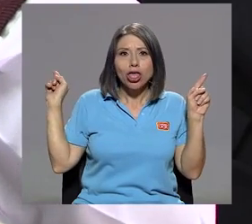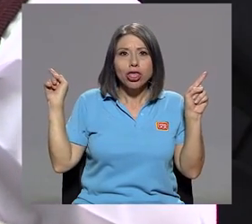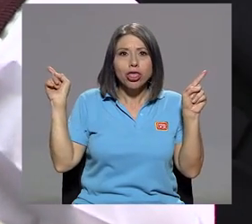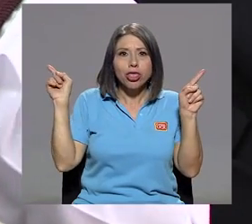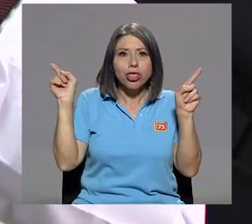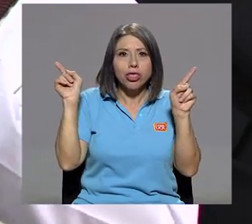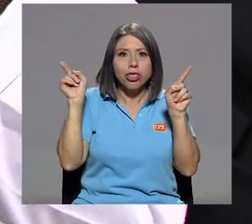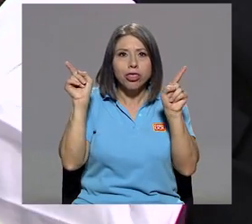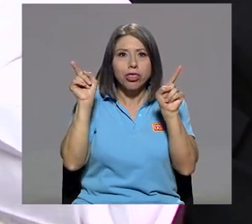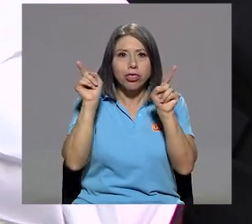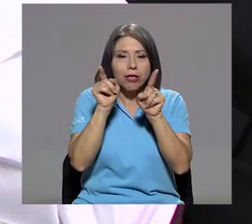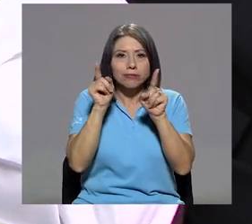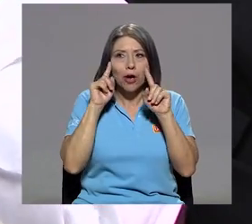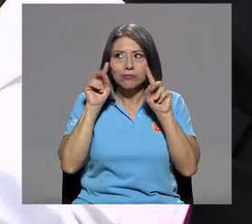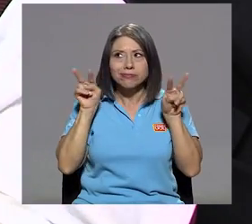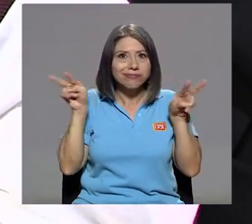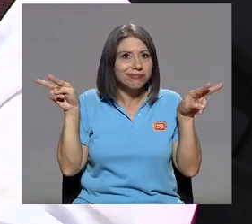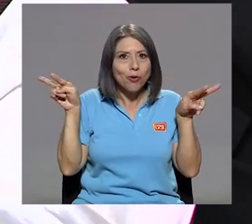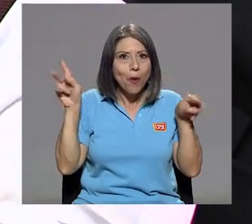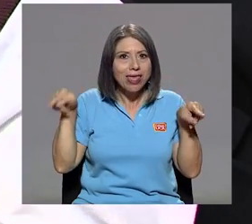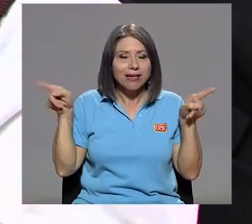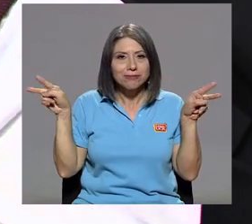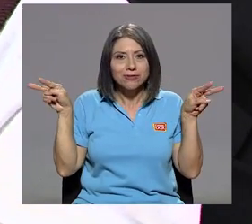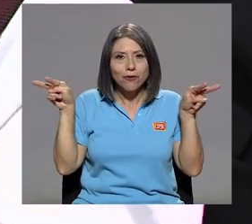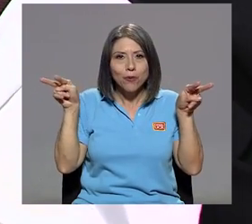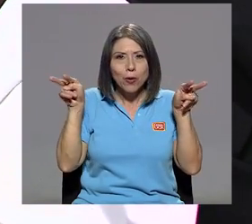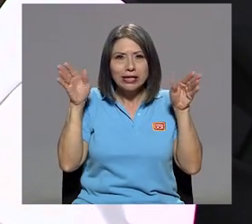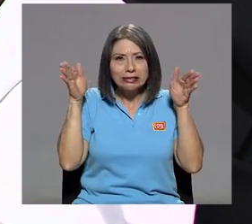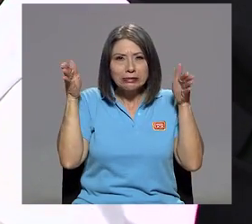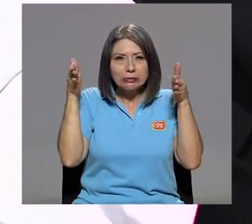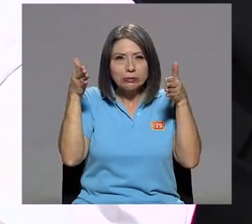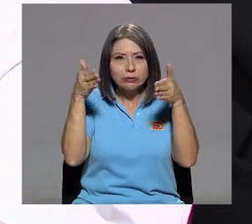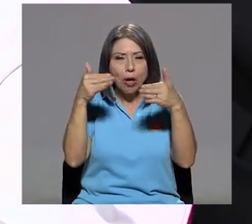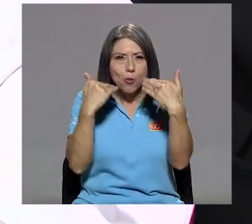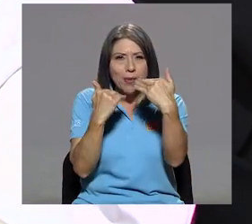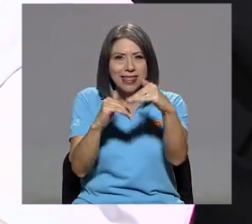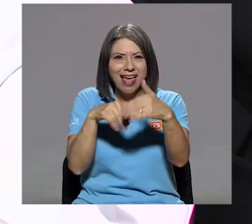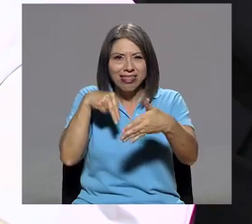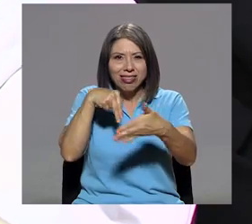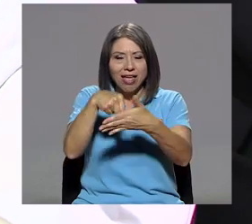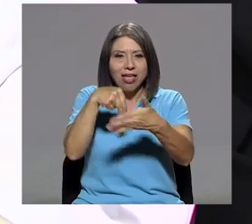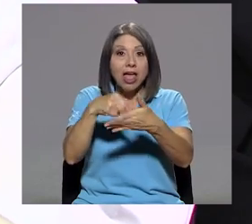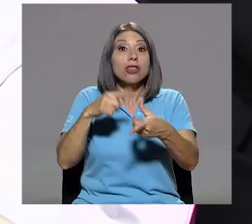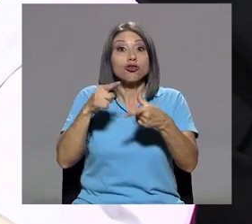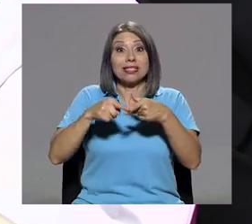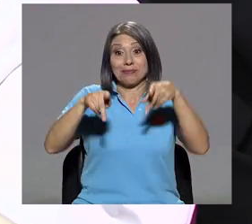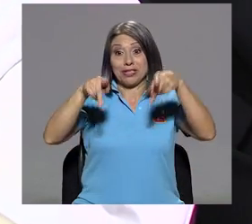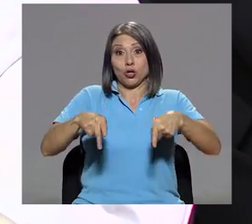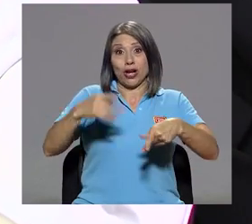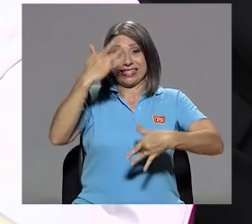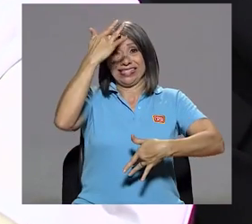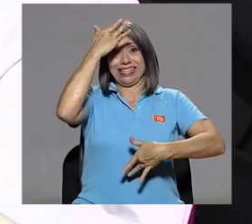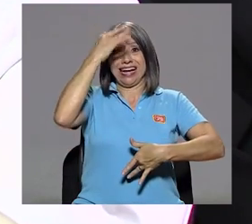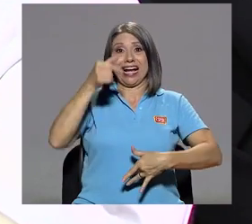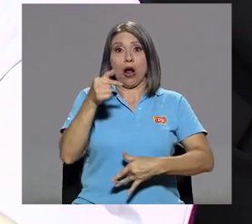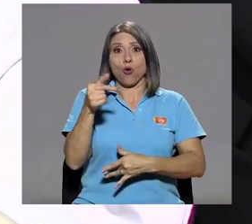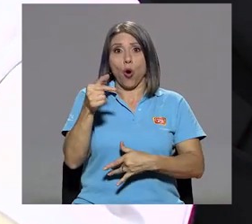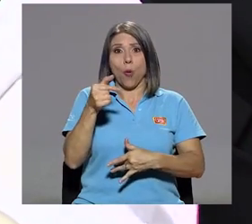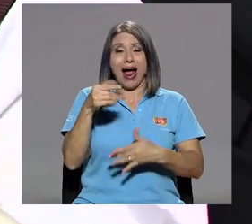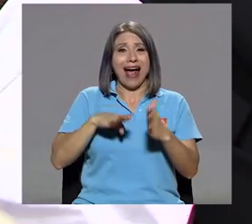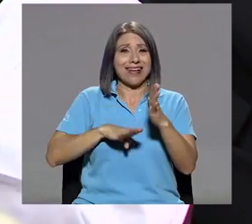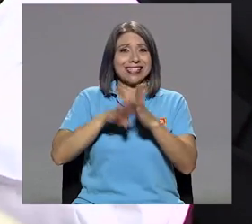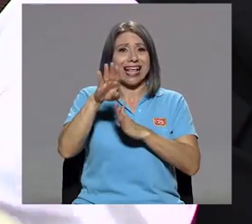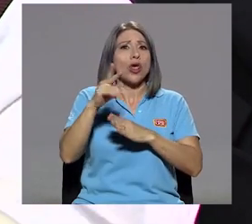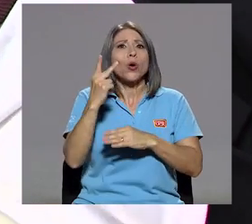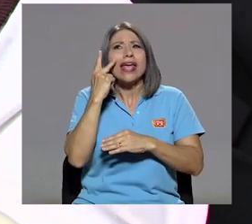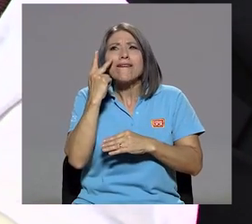visual periférico está muy disminuido, lo cual lo hace muy limitante, ¿verdad? Hay pacientes con glaucomas avanzados que ven como si